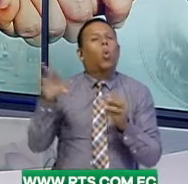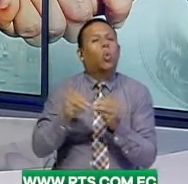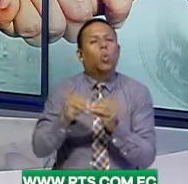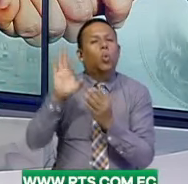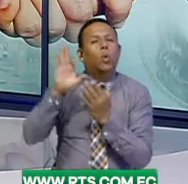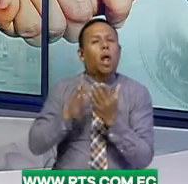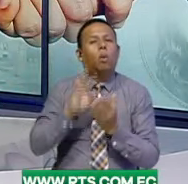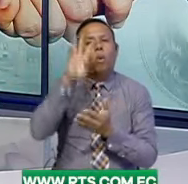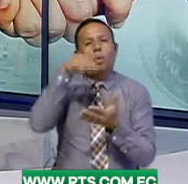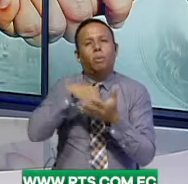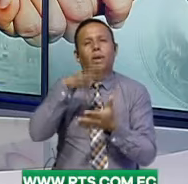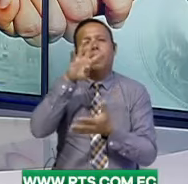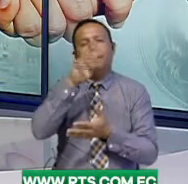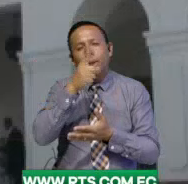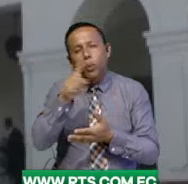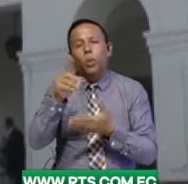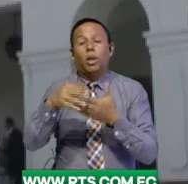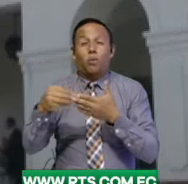4.000 millones de dólares.